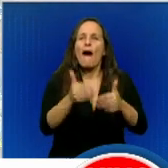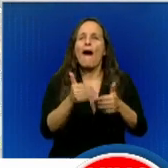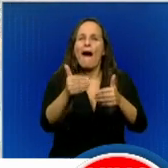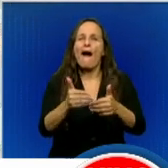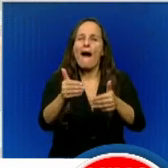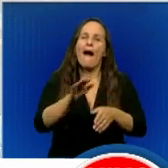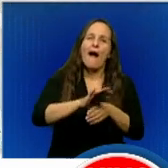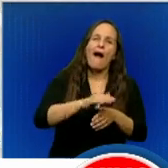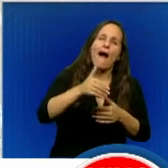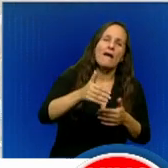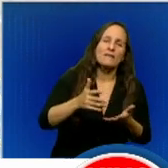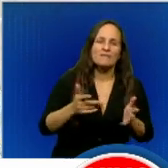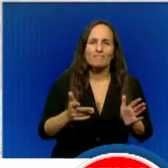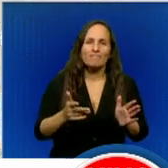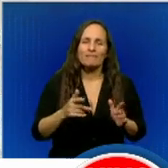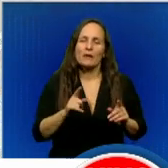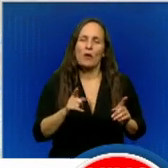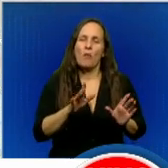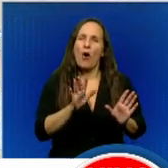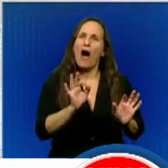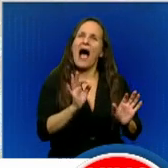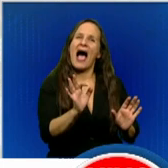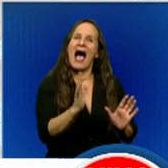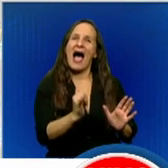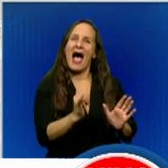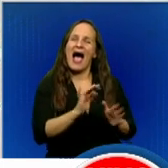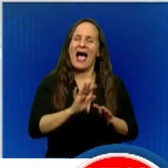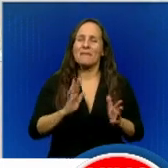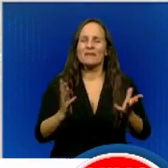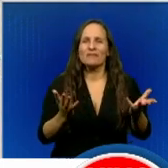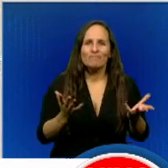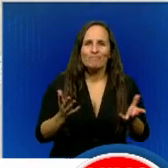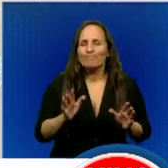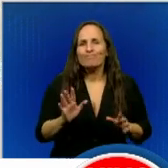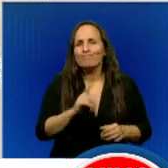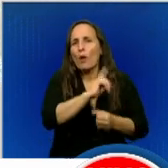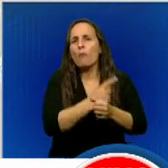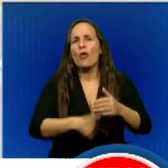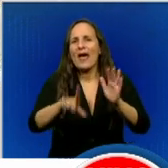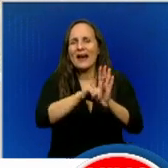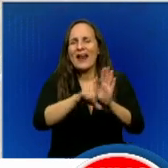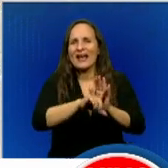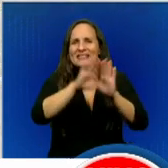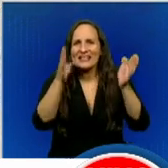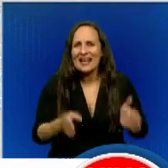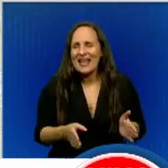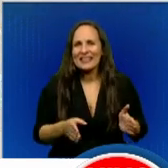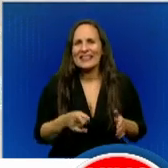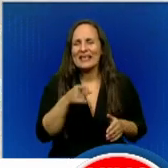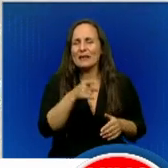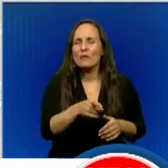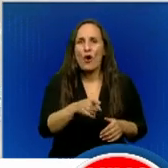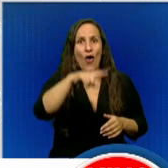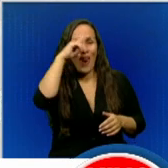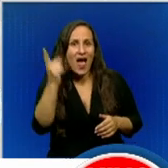de blanqueo más que de moratoria el poder legislativo tanto nacional como